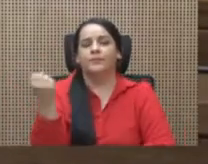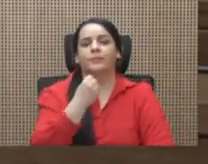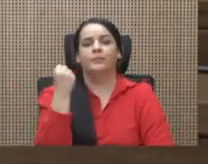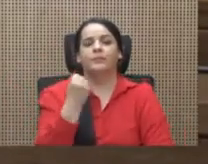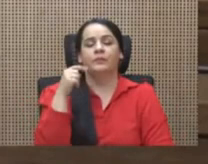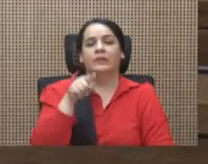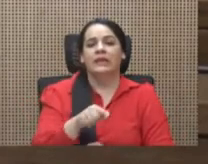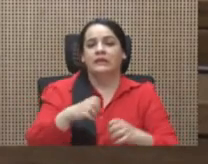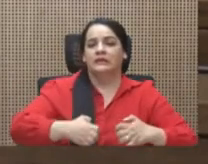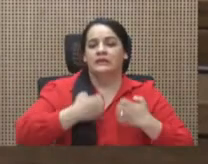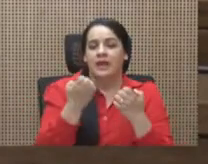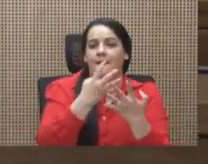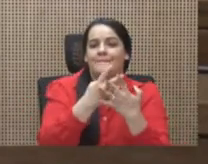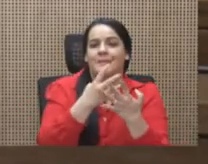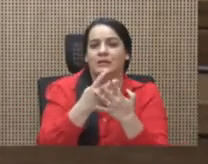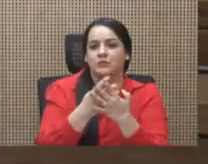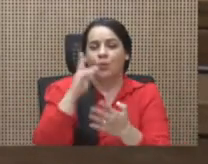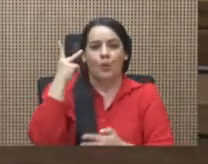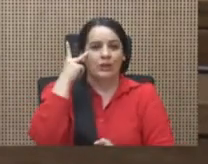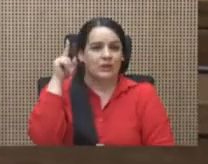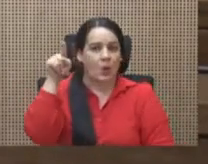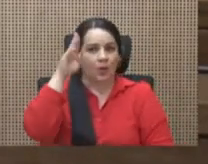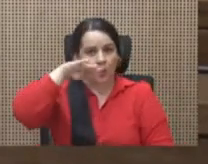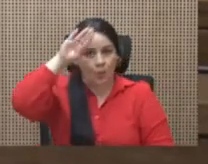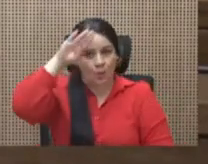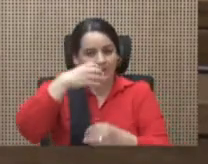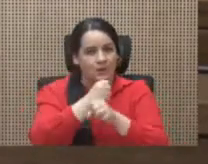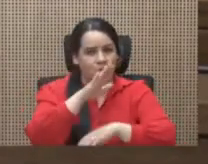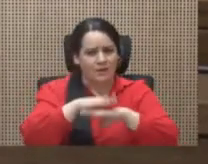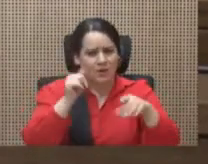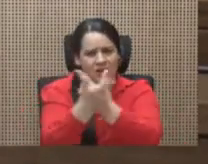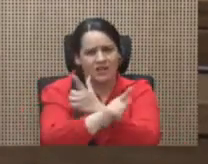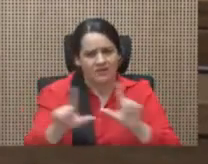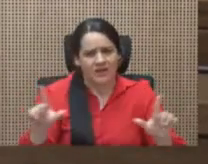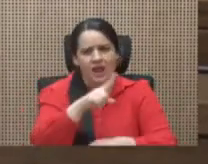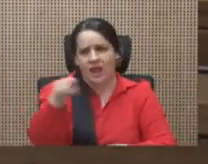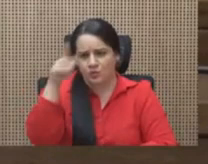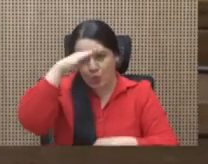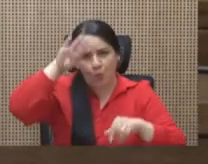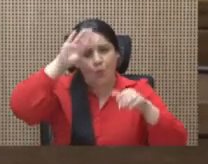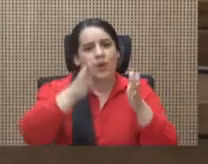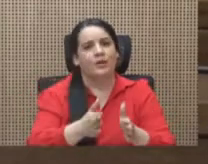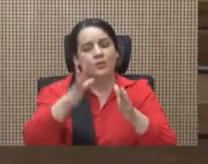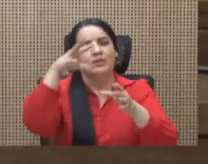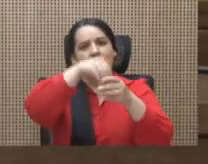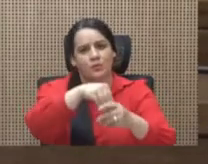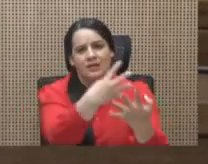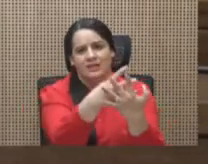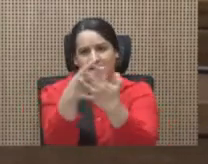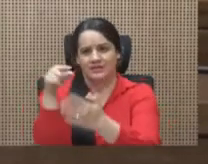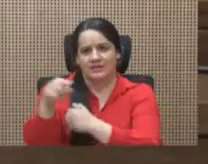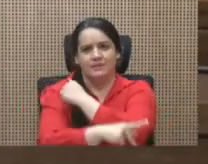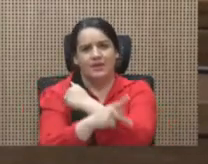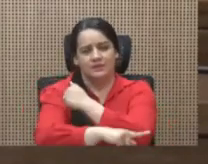enérgicamente la existencia de presos políticos en Cuba y hacer un llamado para la liberación de todos aquellos cubanos que se encuentren en las cárceles de ese país por